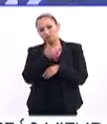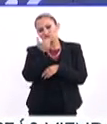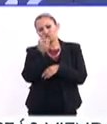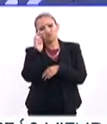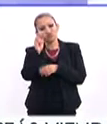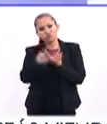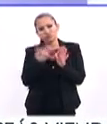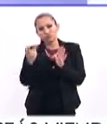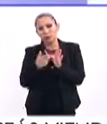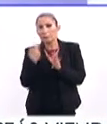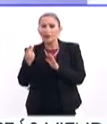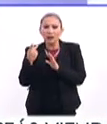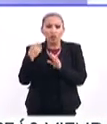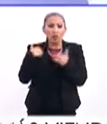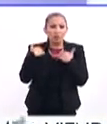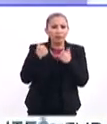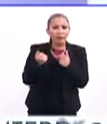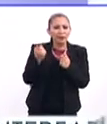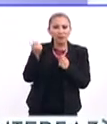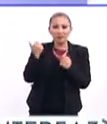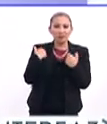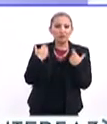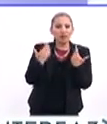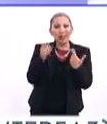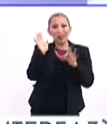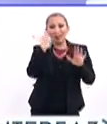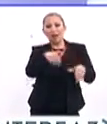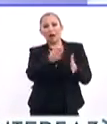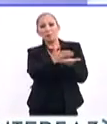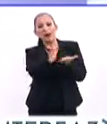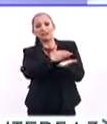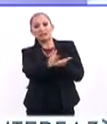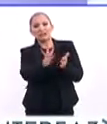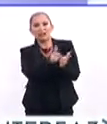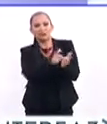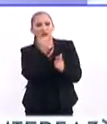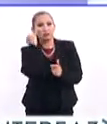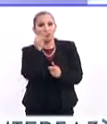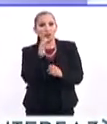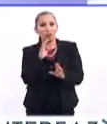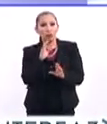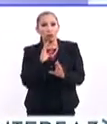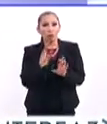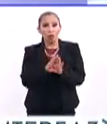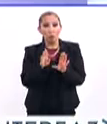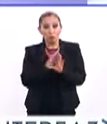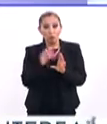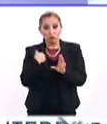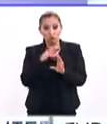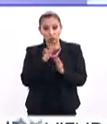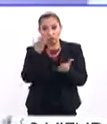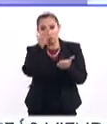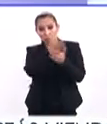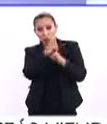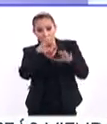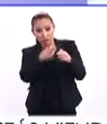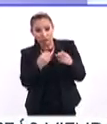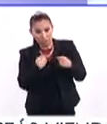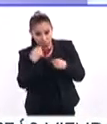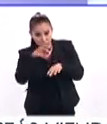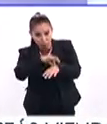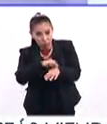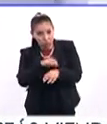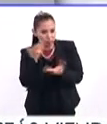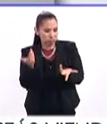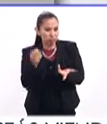que comentabas, pero muchas veces lo comprendemos poco. Y como obviamente no nos vamos a ir a vivir a comunidades indígenas, porque bueno,